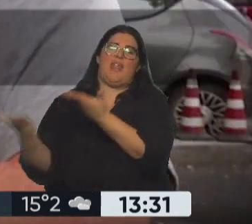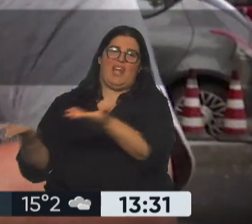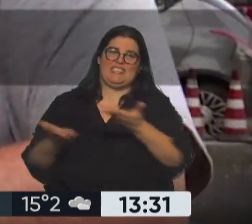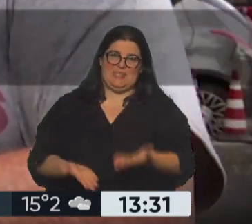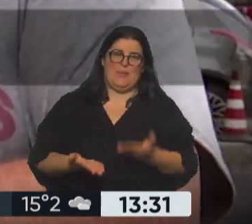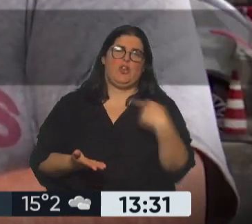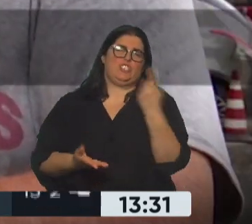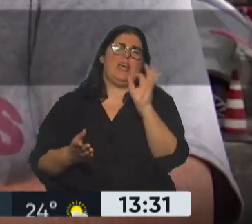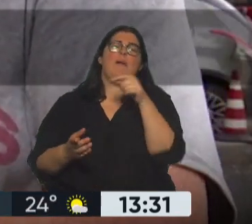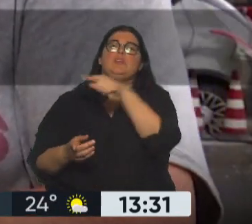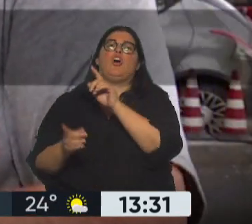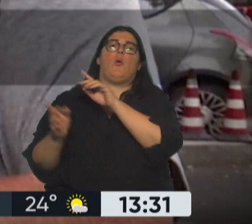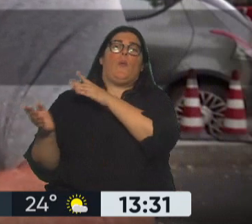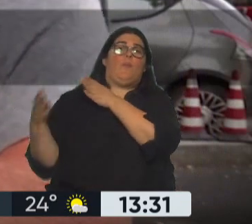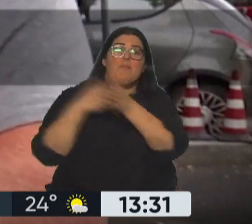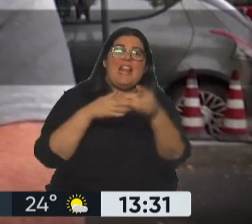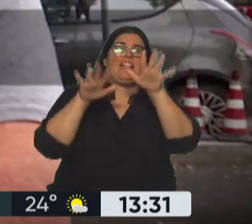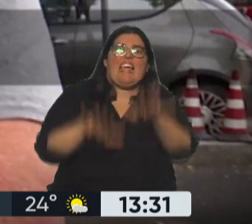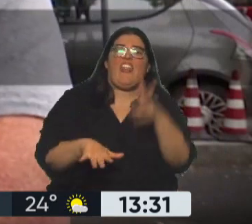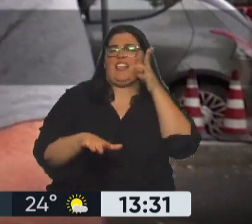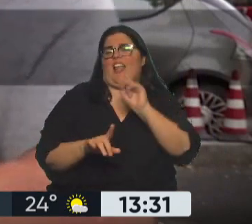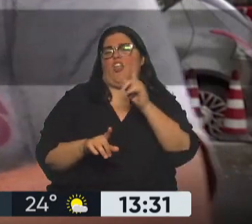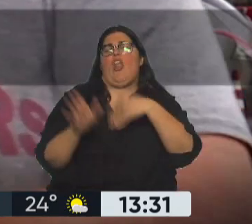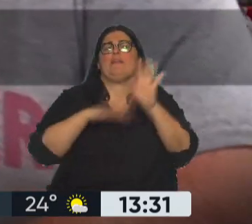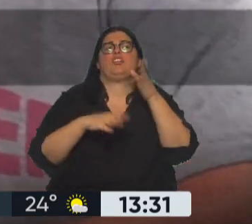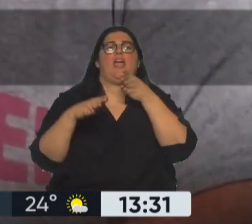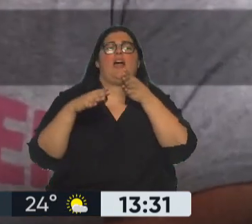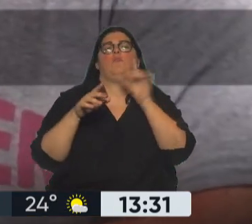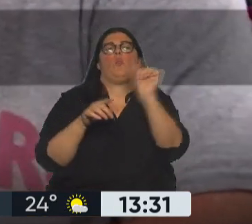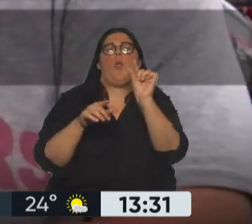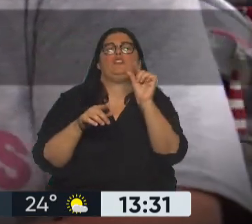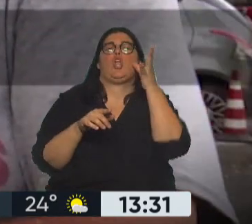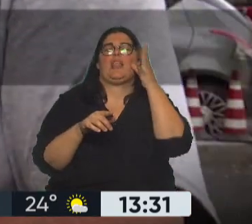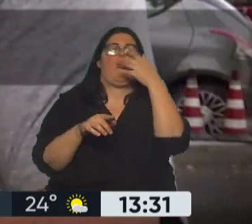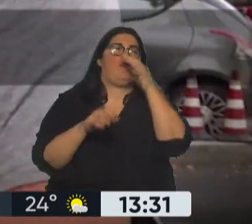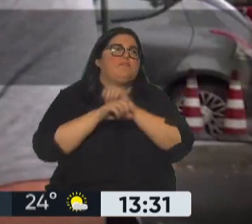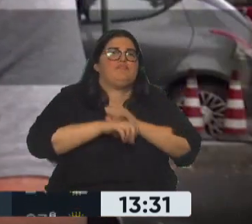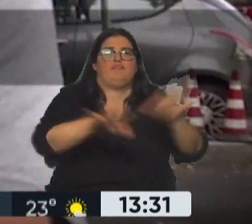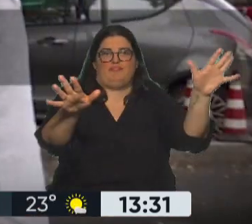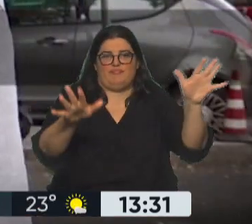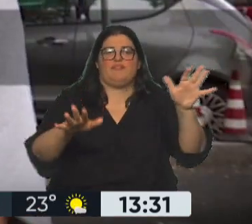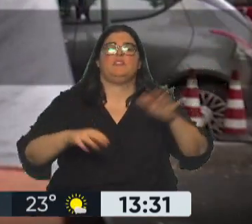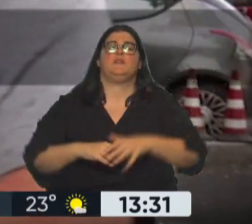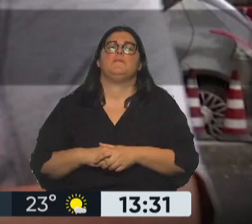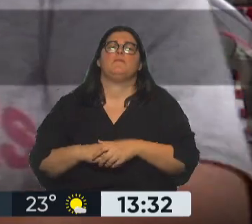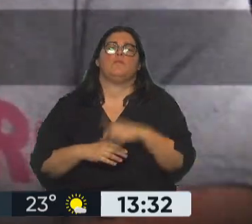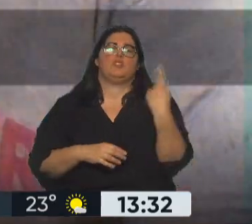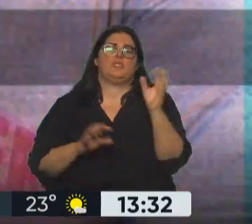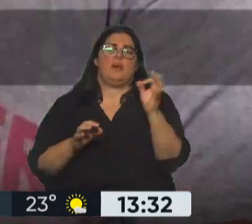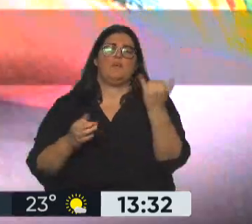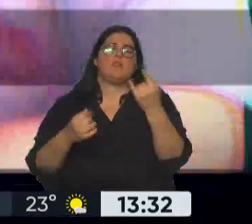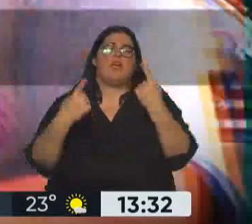transito, tant'è che sta aumentando il numero di migranti alle frontiere di Ventimiglia, di Ulz, di Como,